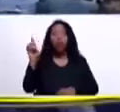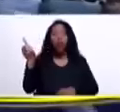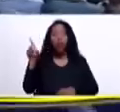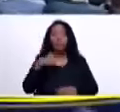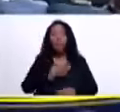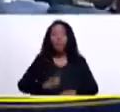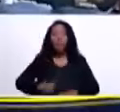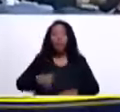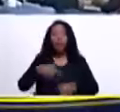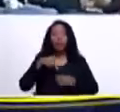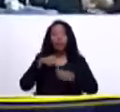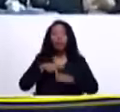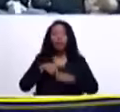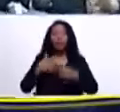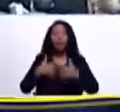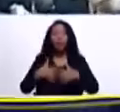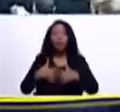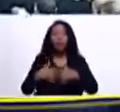Industria.